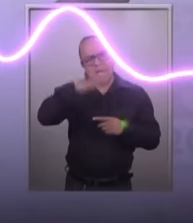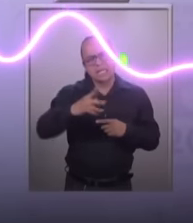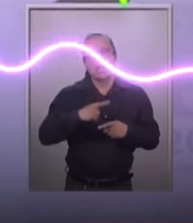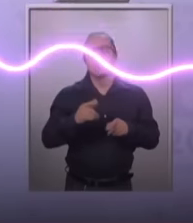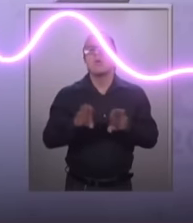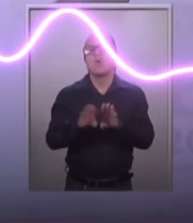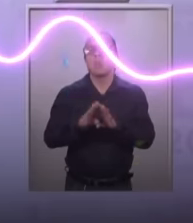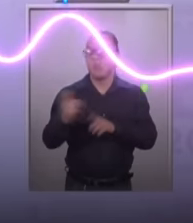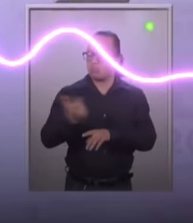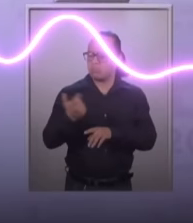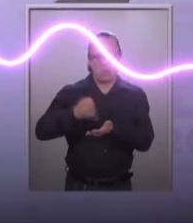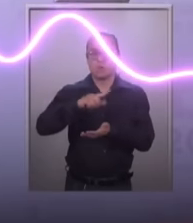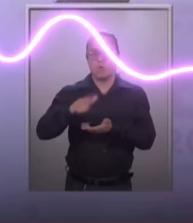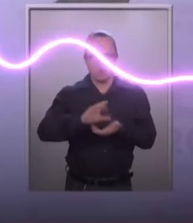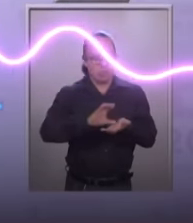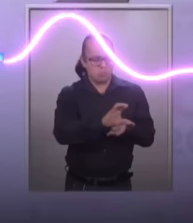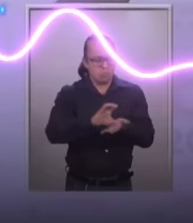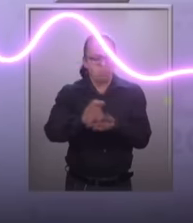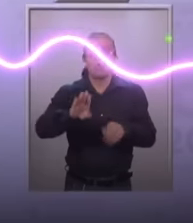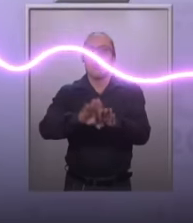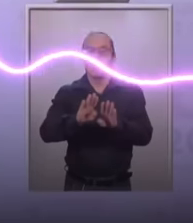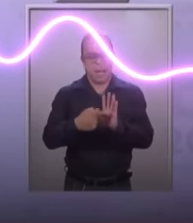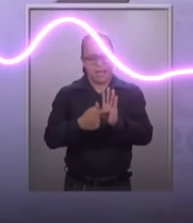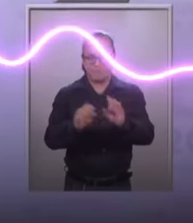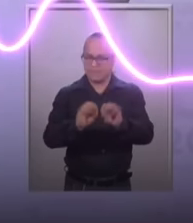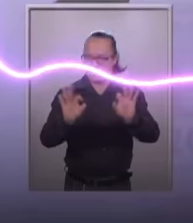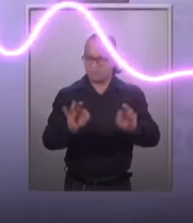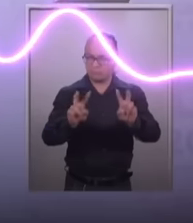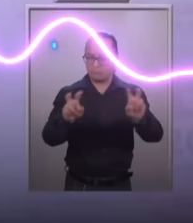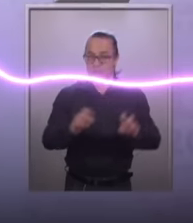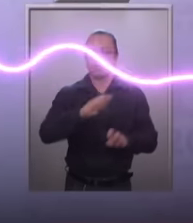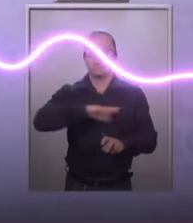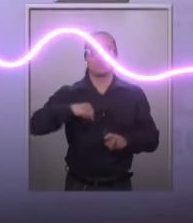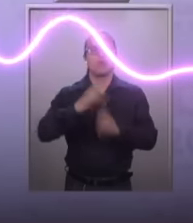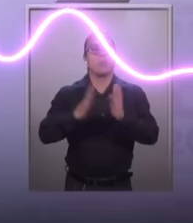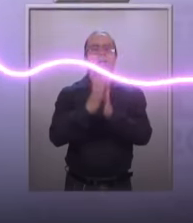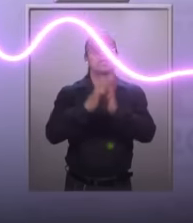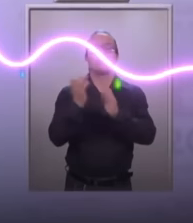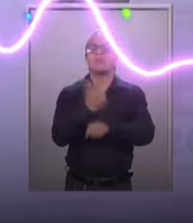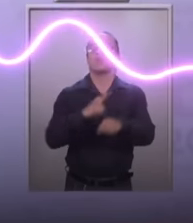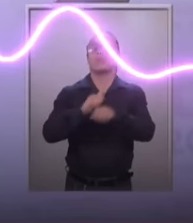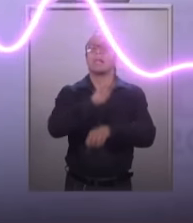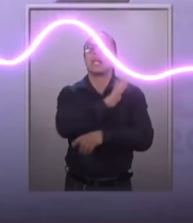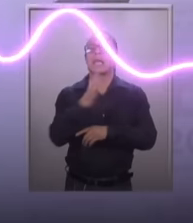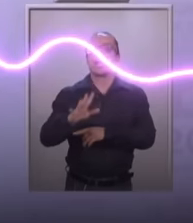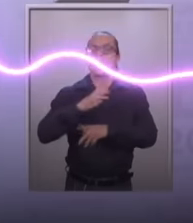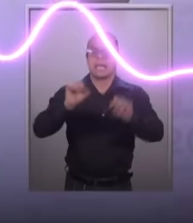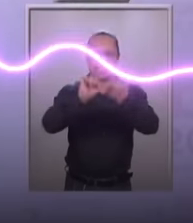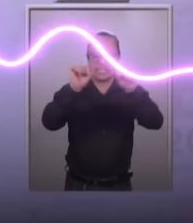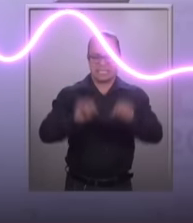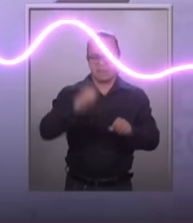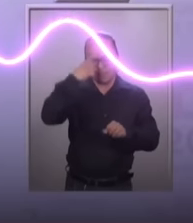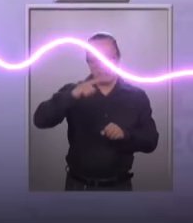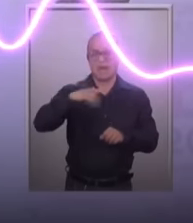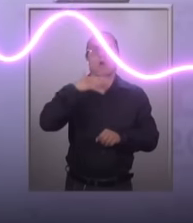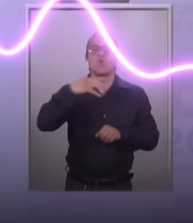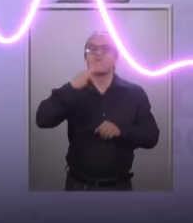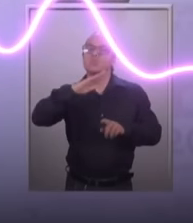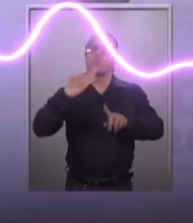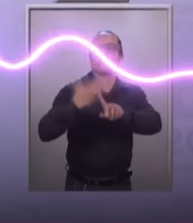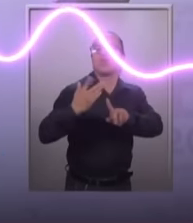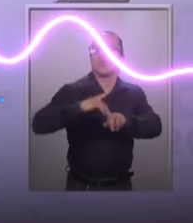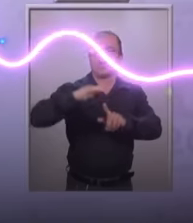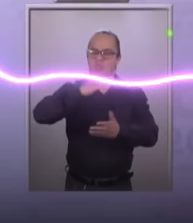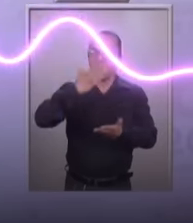dinero producto de los impuestos. Fortaleceré con mayor atribución y participación ciudadana el sistema estatal anticorrupción, porque si